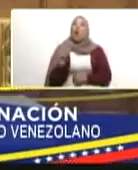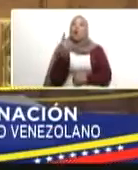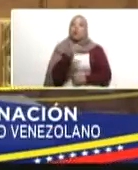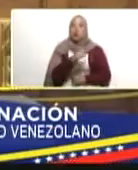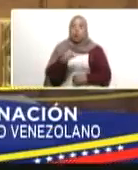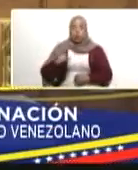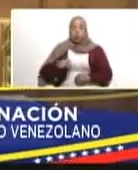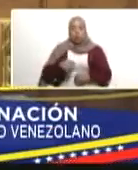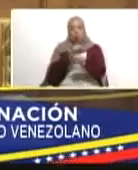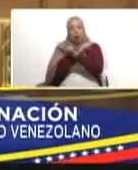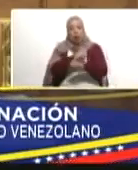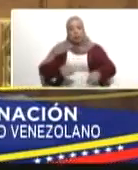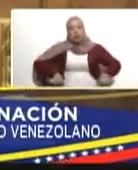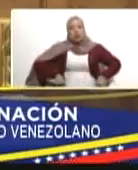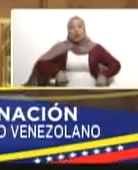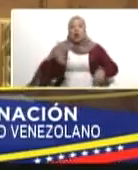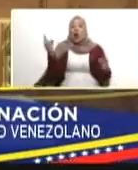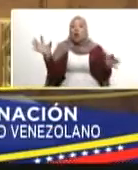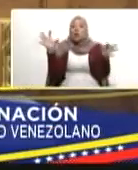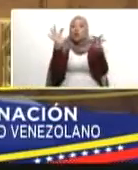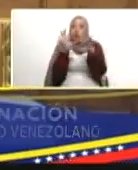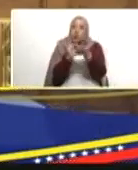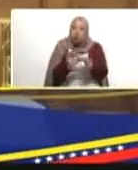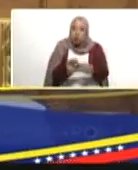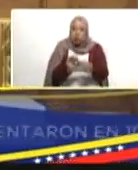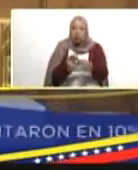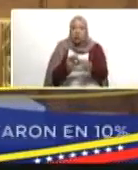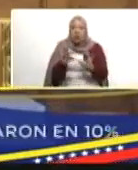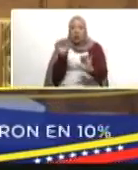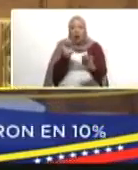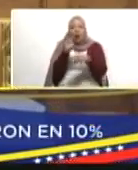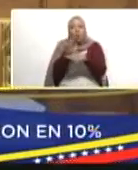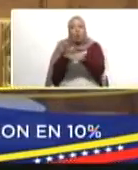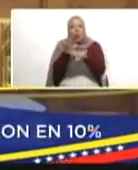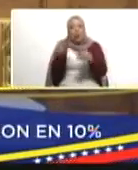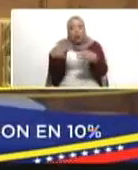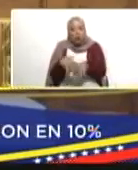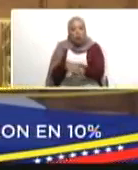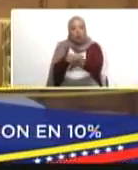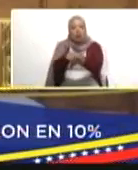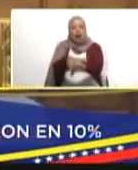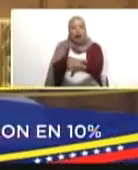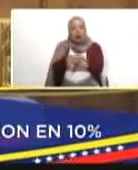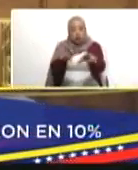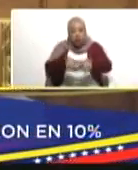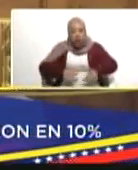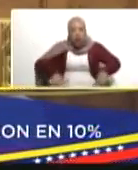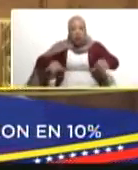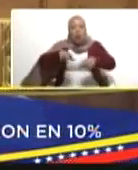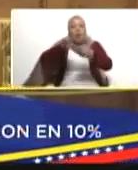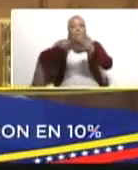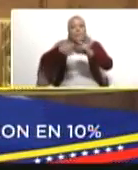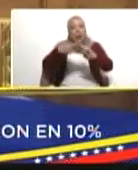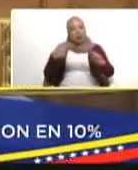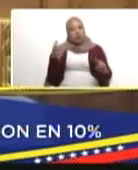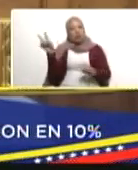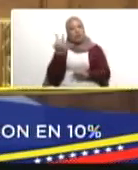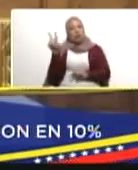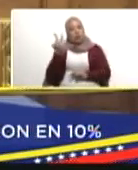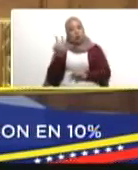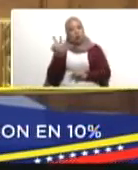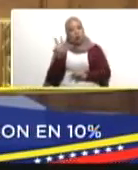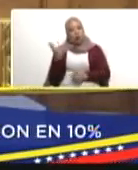Fuerza Armada nacional bolivariana celosa de la integridad territorial y de la paz del pueblo